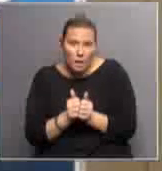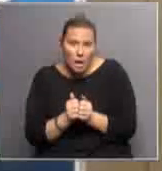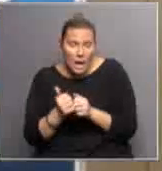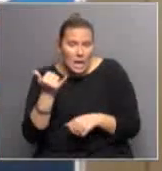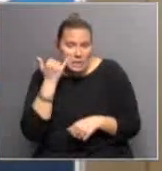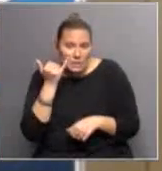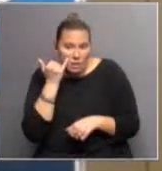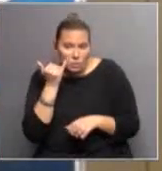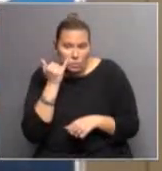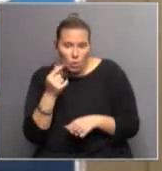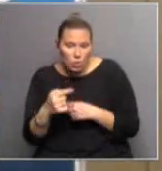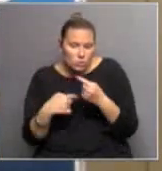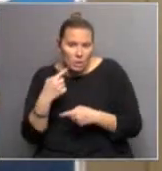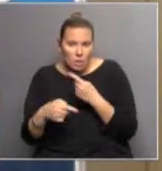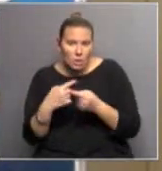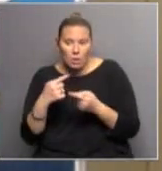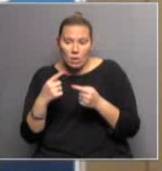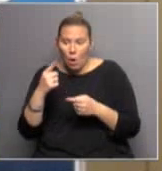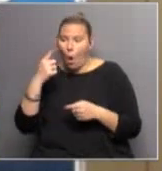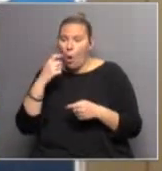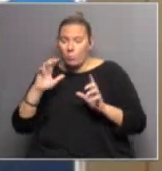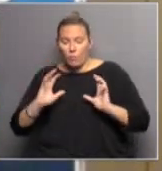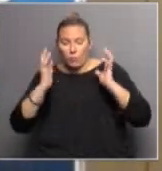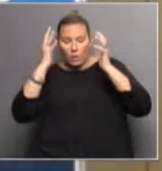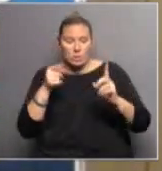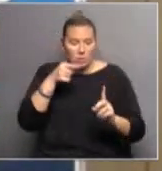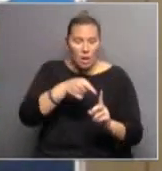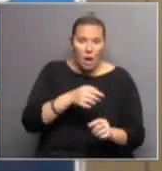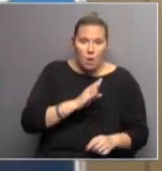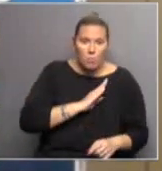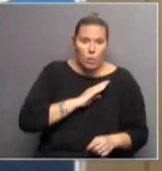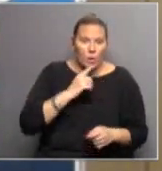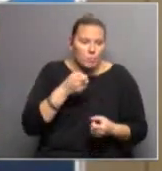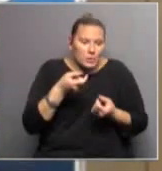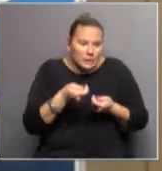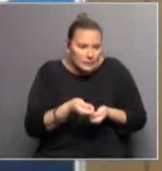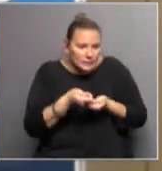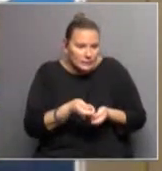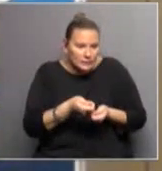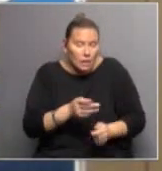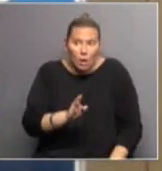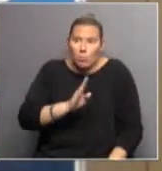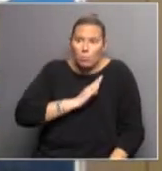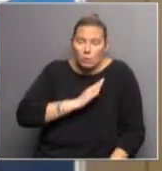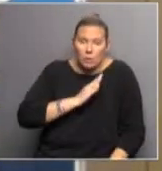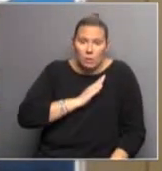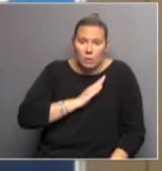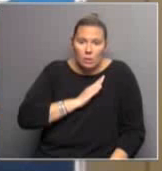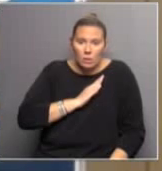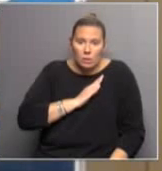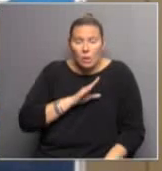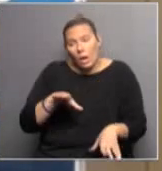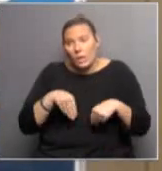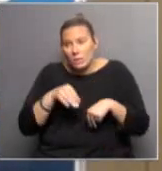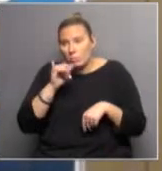periódico. Entonces, él termina ejerciendo violencia porque la presiona, ella termina teniendo